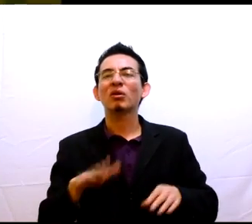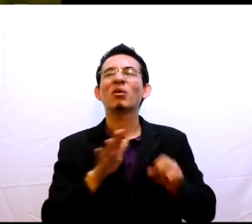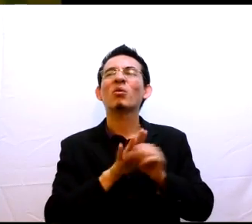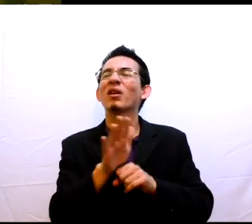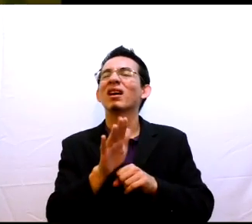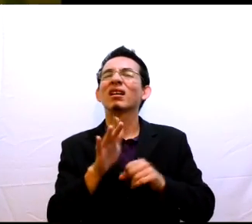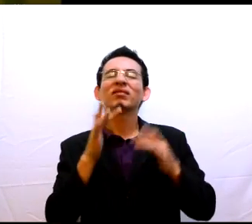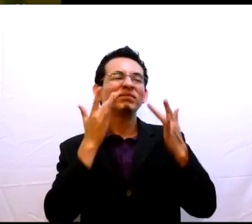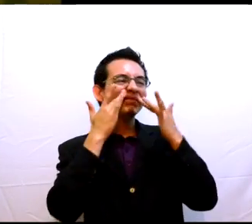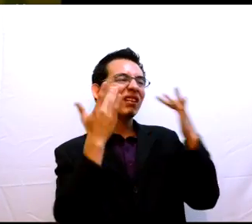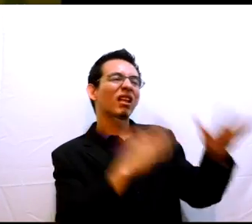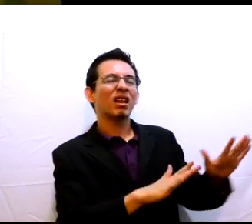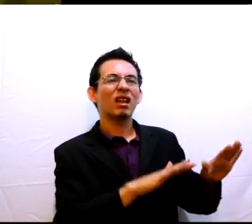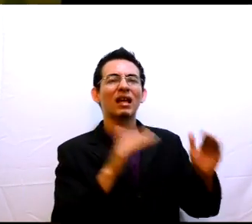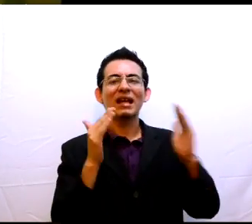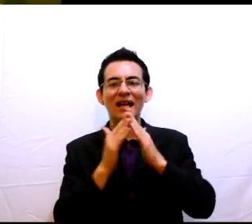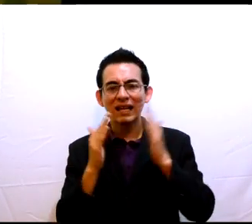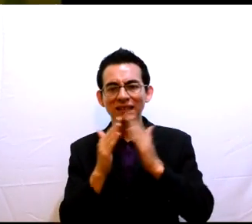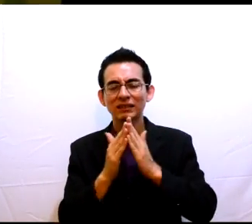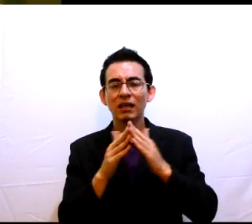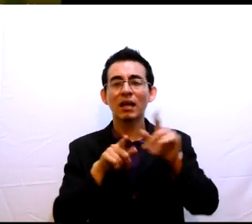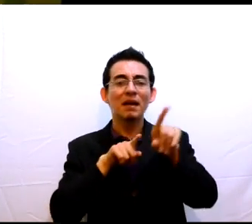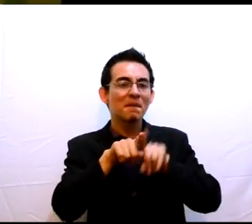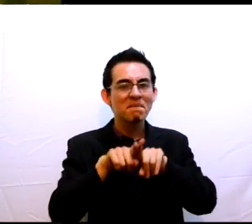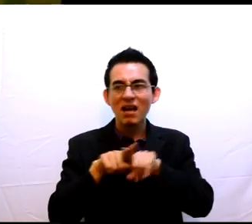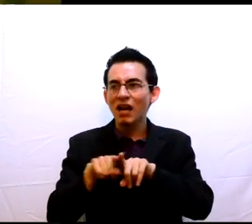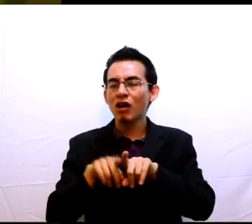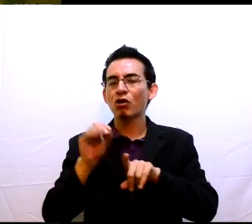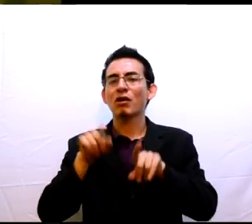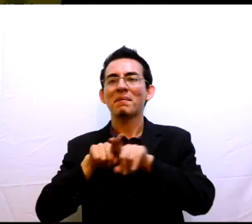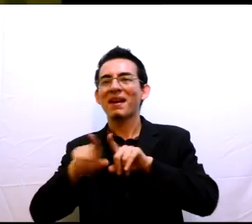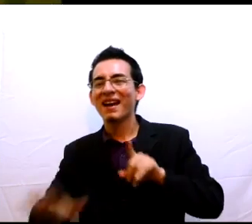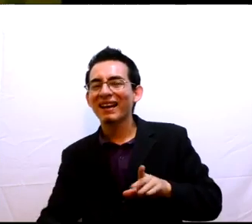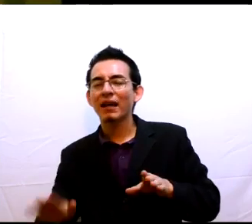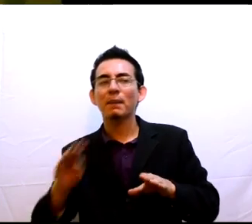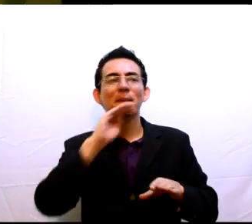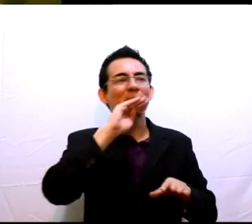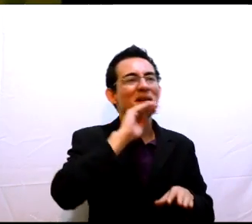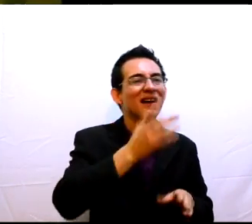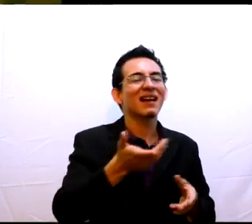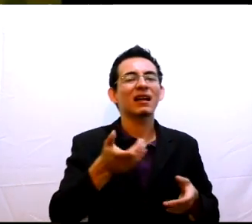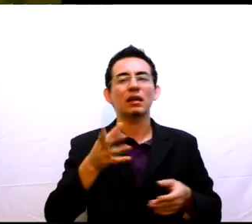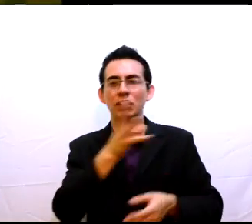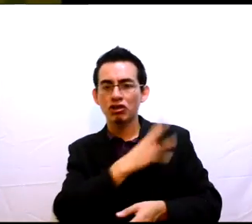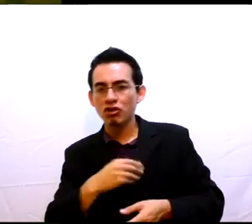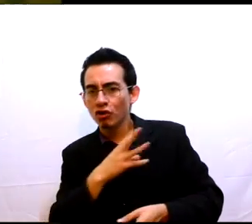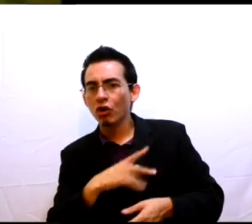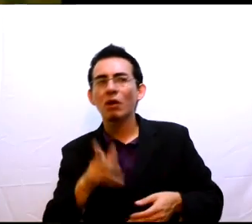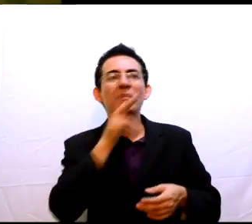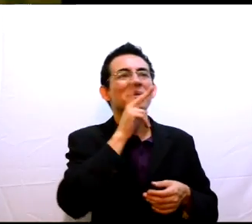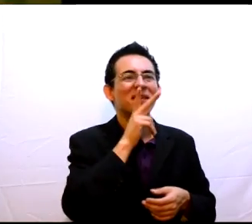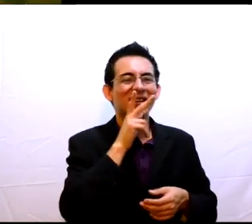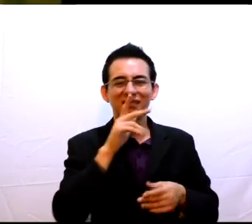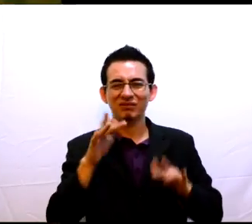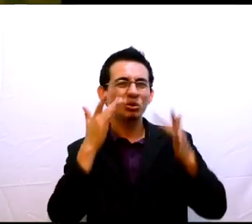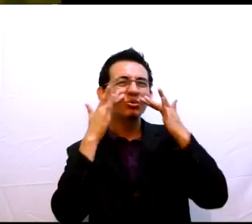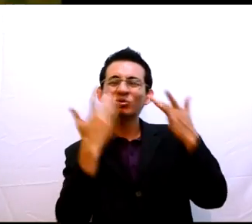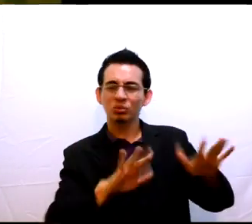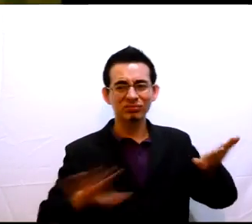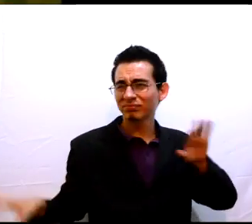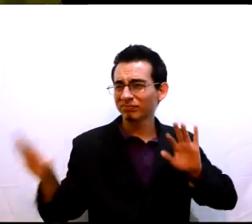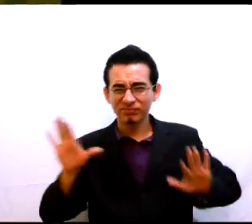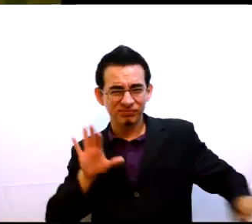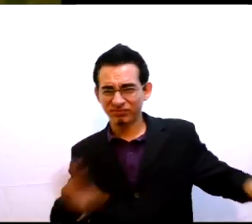casa hermanos o hermanas o padre o madre mujer o hijos o tierras por causa de mí y